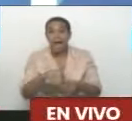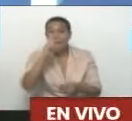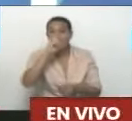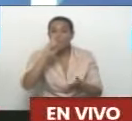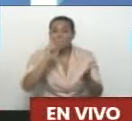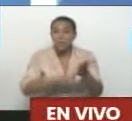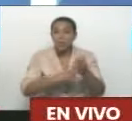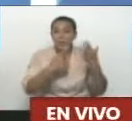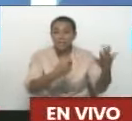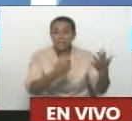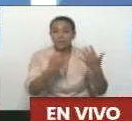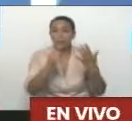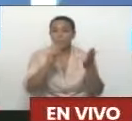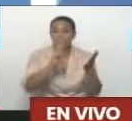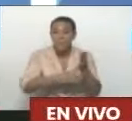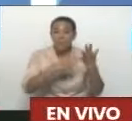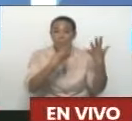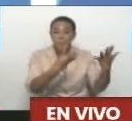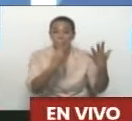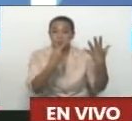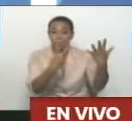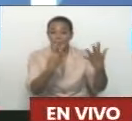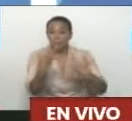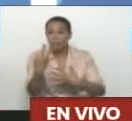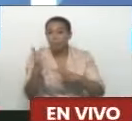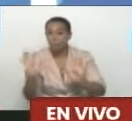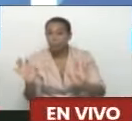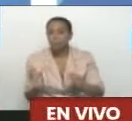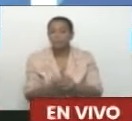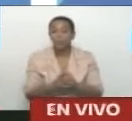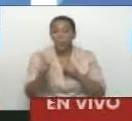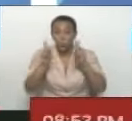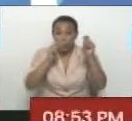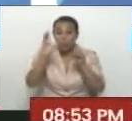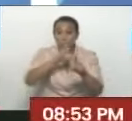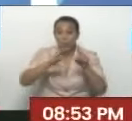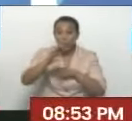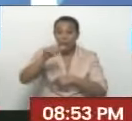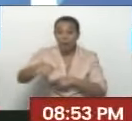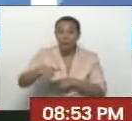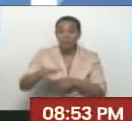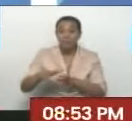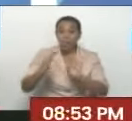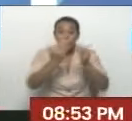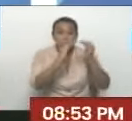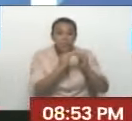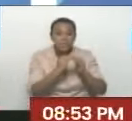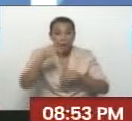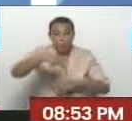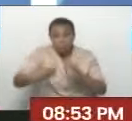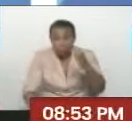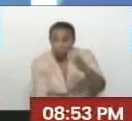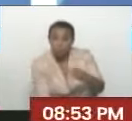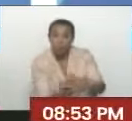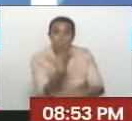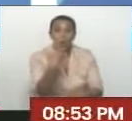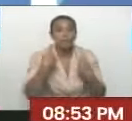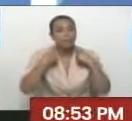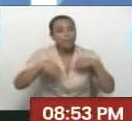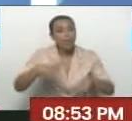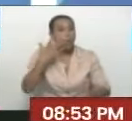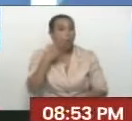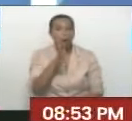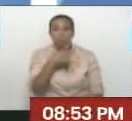Y precisamente, mira, la potencialidad turística, cultural que tienen las comunidades hoy, se pierde de